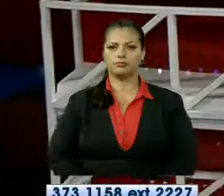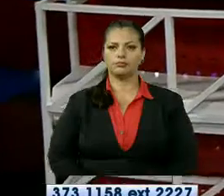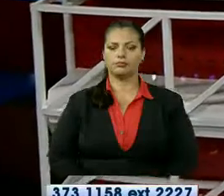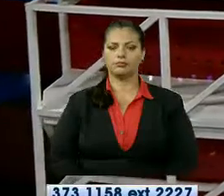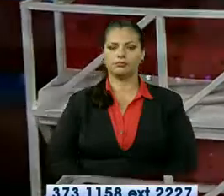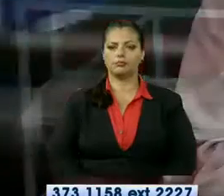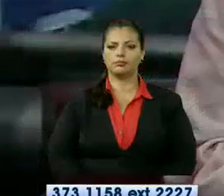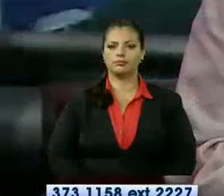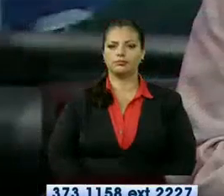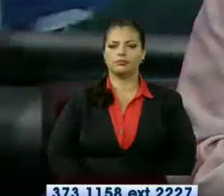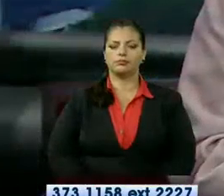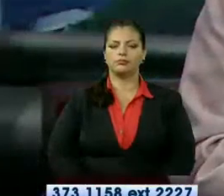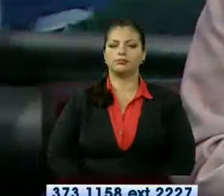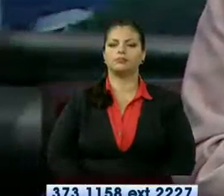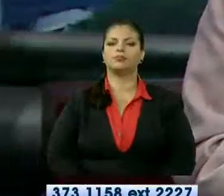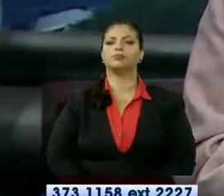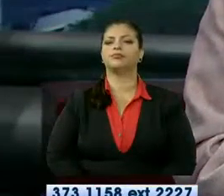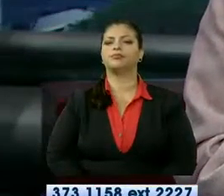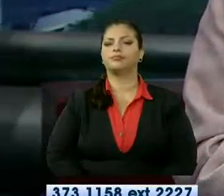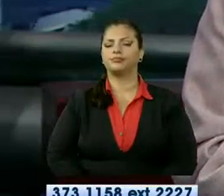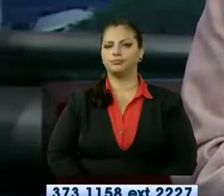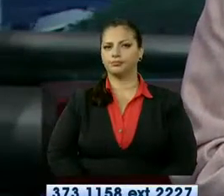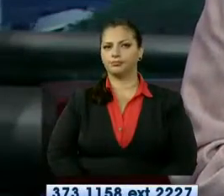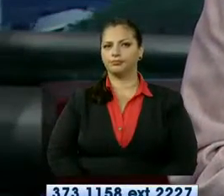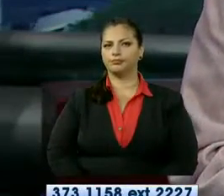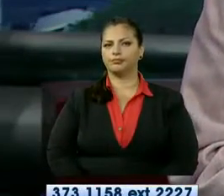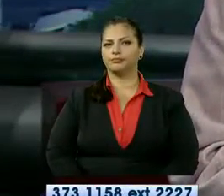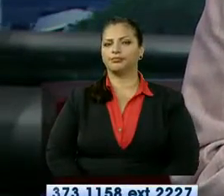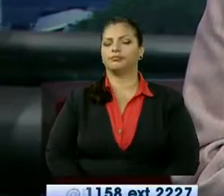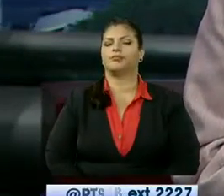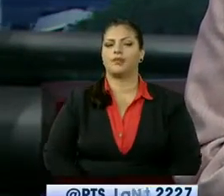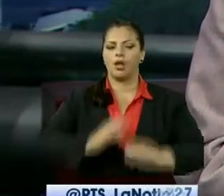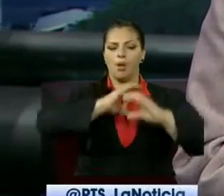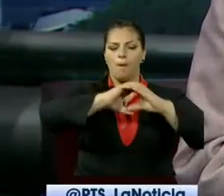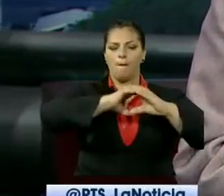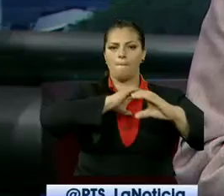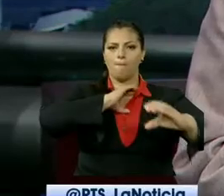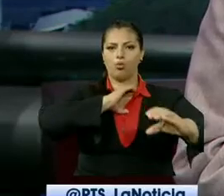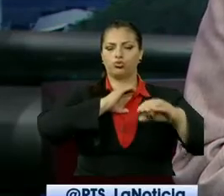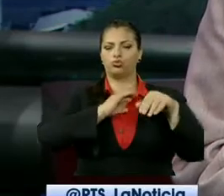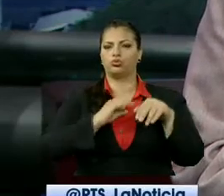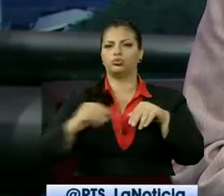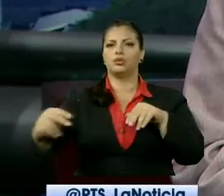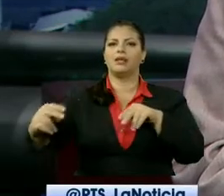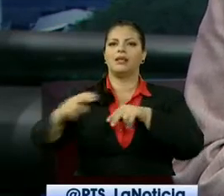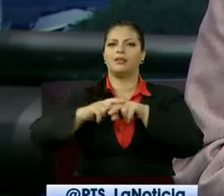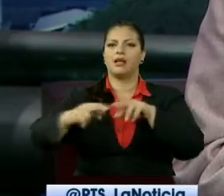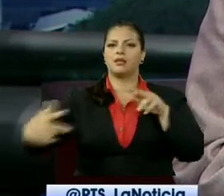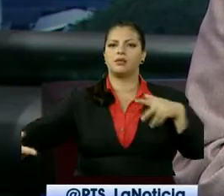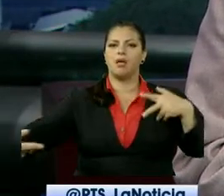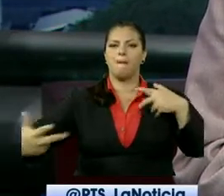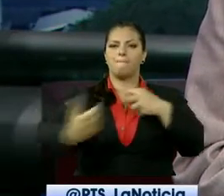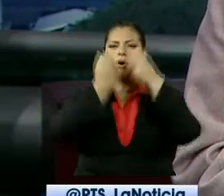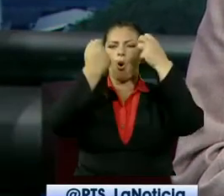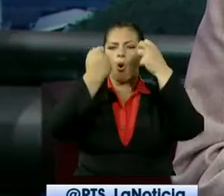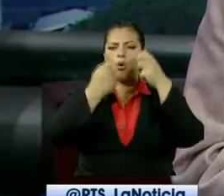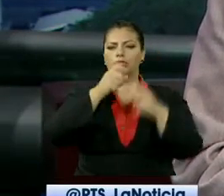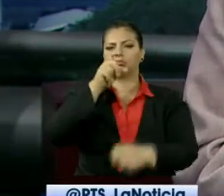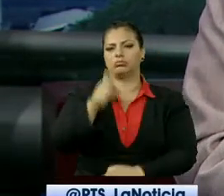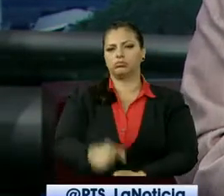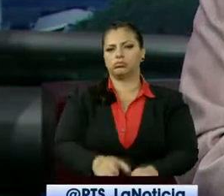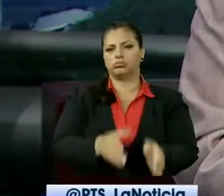Una persona murió producto del choque entre un bus de transporte interprovincial y un taxi ocurrido en el kilómetro 89 de la vía Aloac, Santo